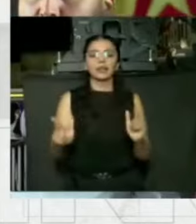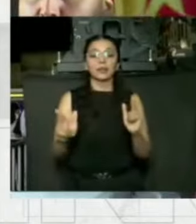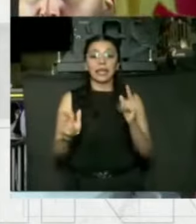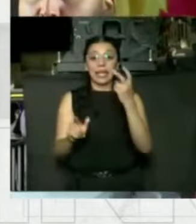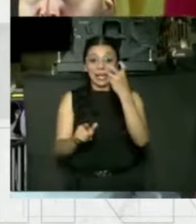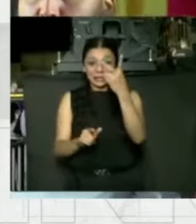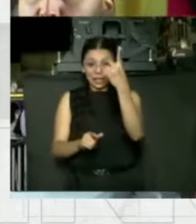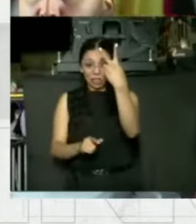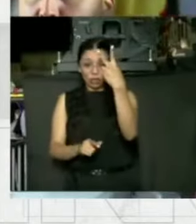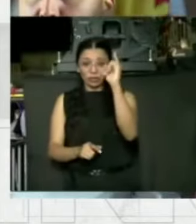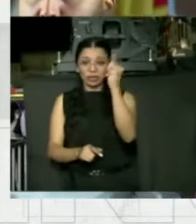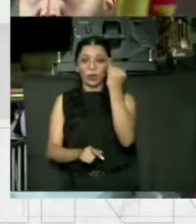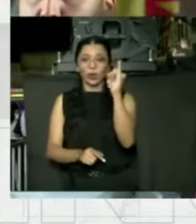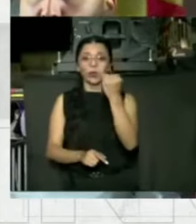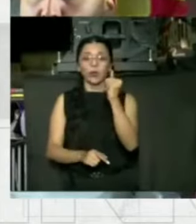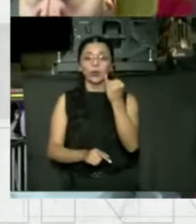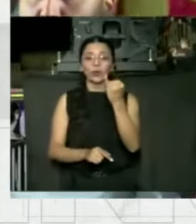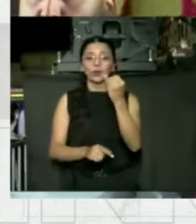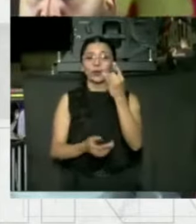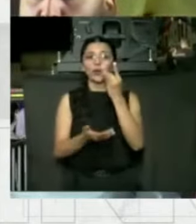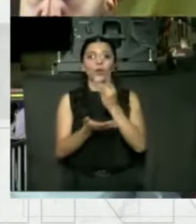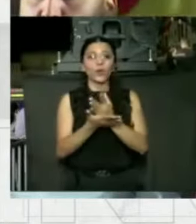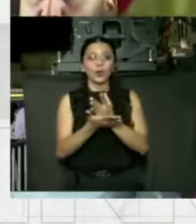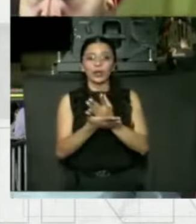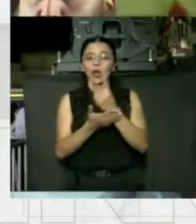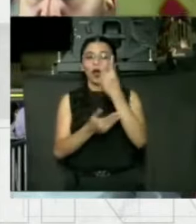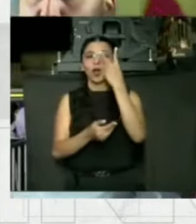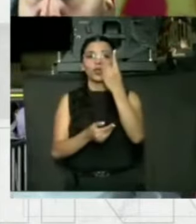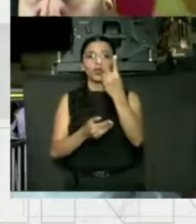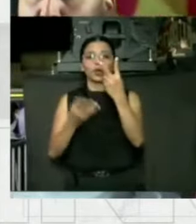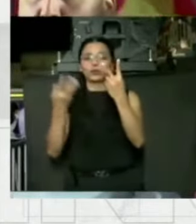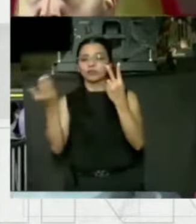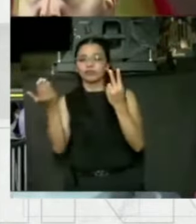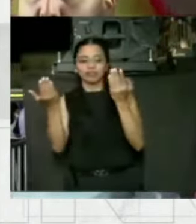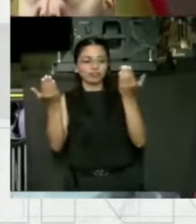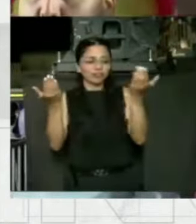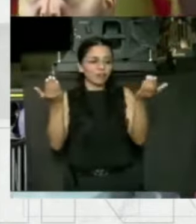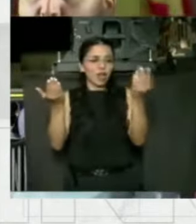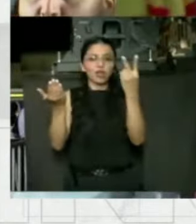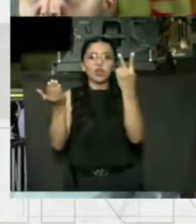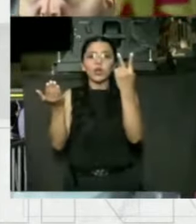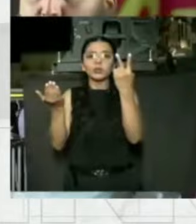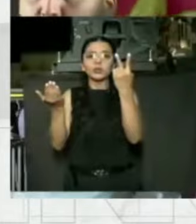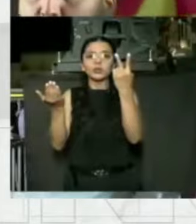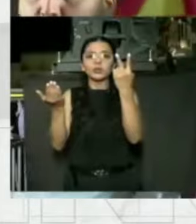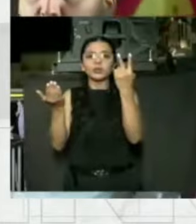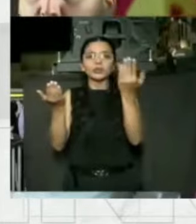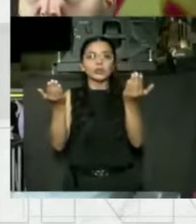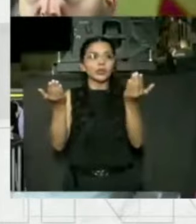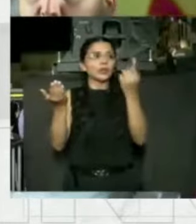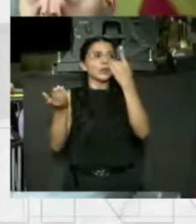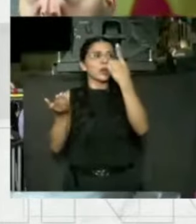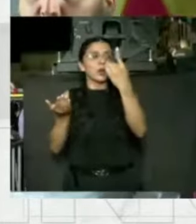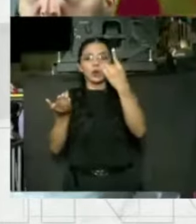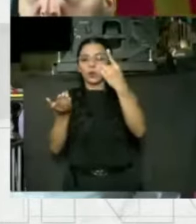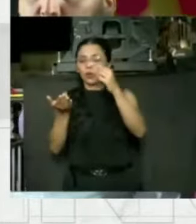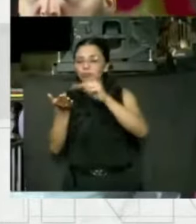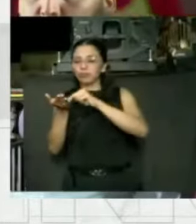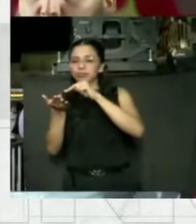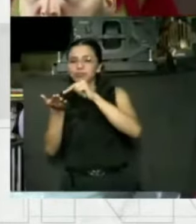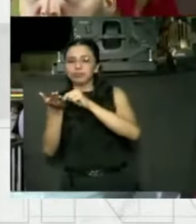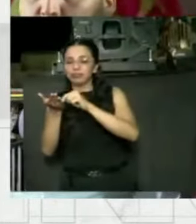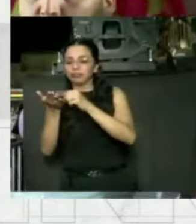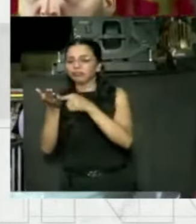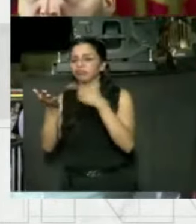de junio solo hay dos opciones en la boleta. Una opción que